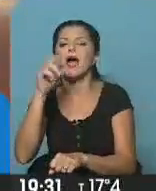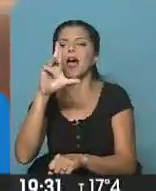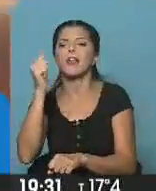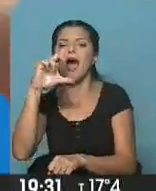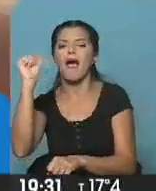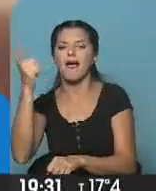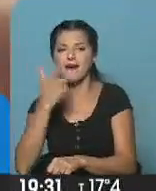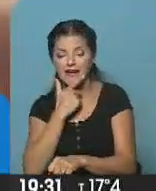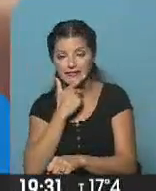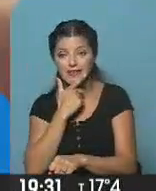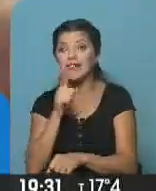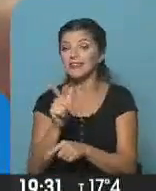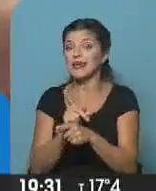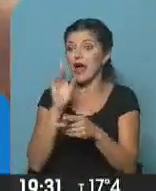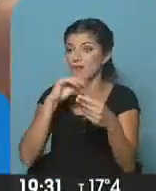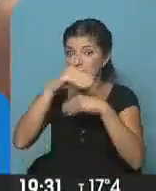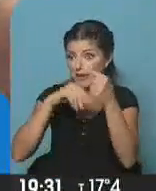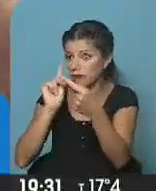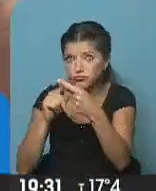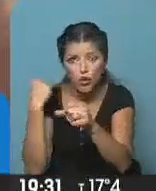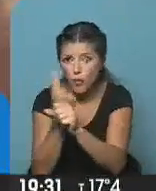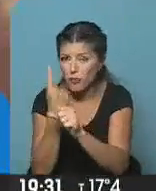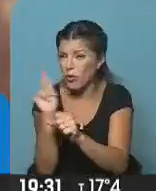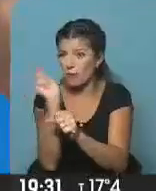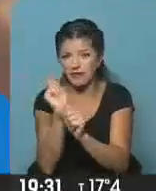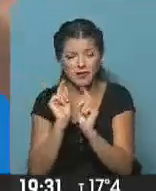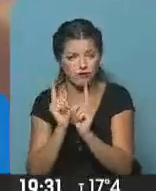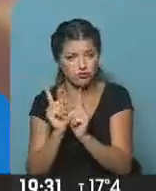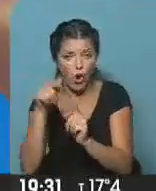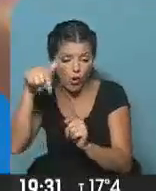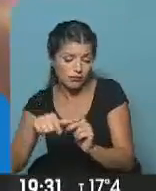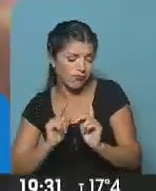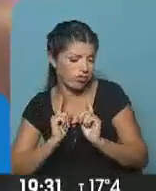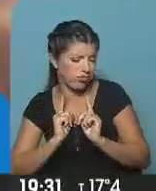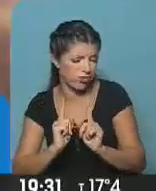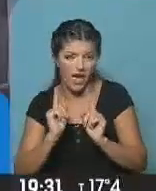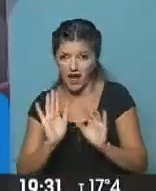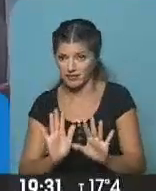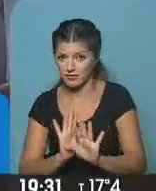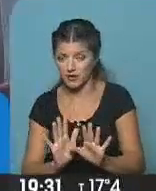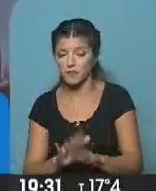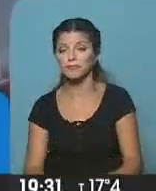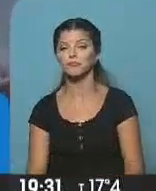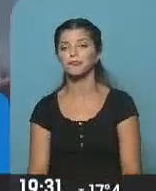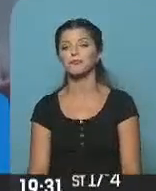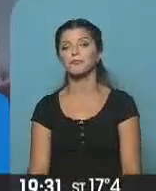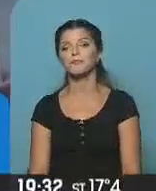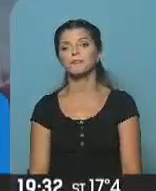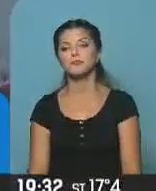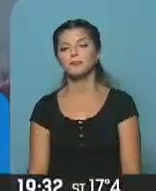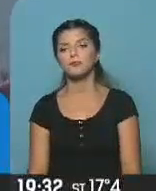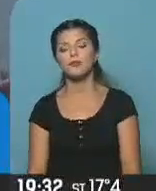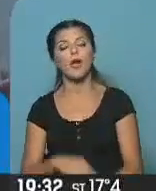a sus familias por meses entonces esto sigue ocurriendo en la venezuela de hoy y claro en una venezuela donde maduro se está